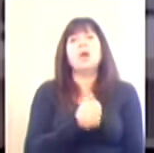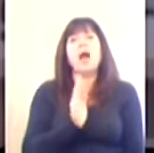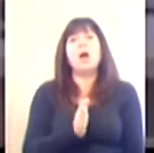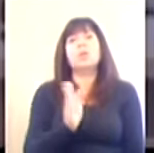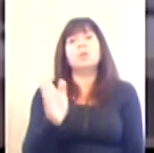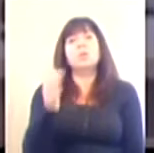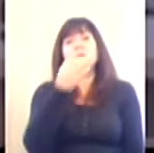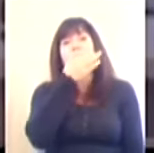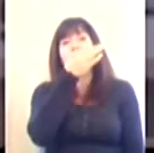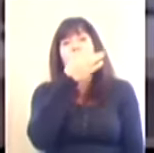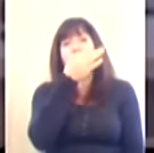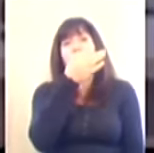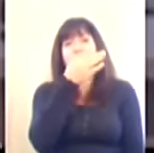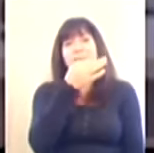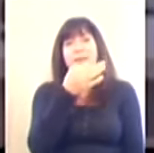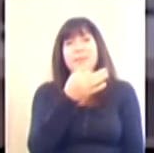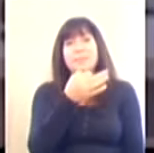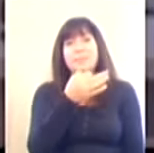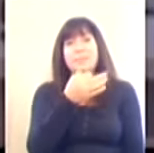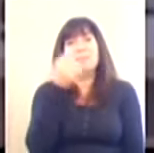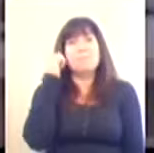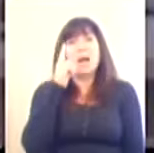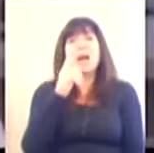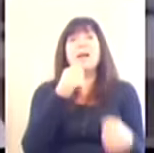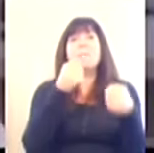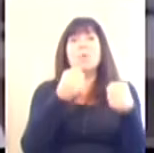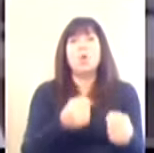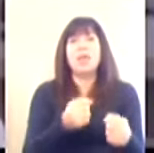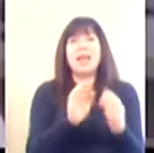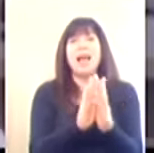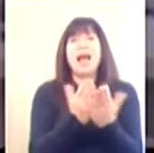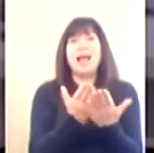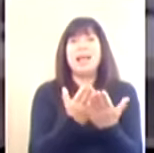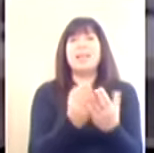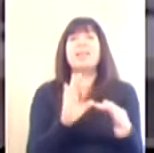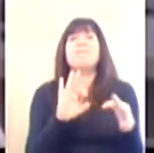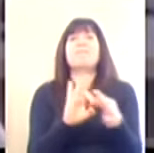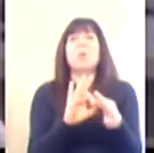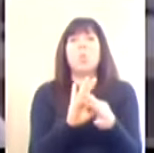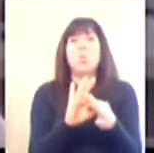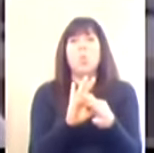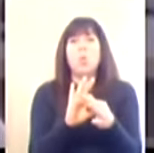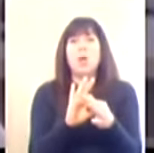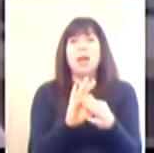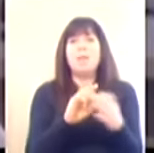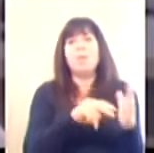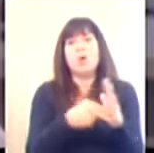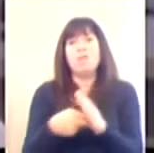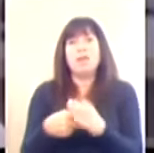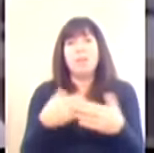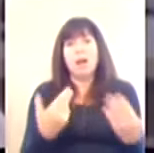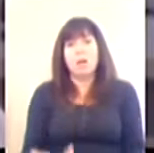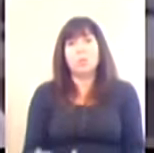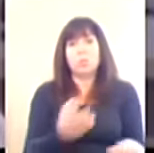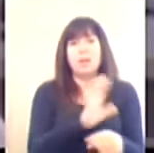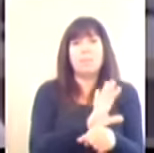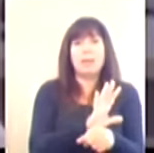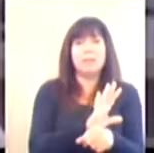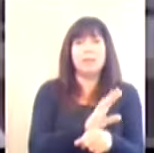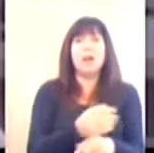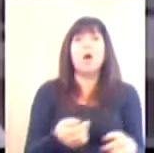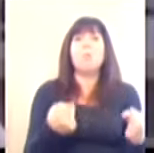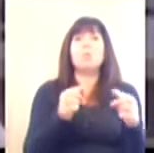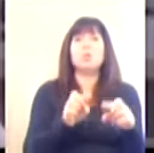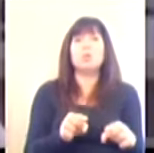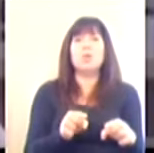comentar, para poder tener una agenda que vincule, ¿no es cierto?, la crisis actual de la pandemia y la posibilidad de salir de